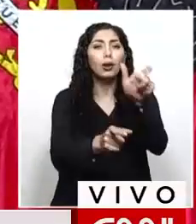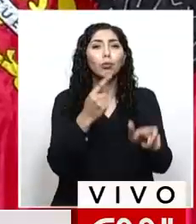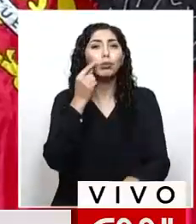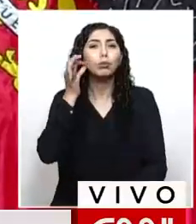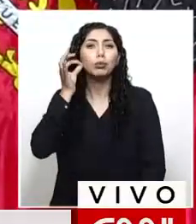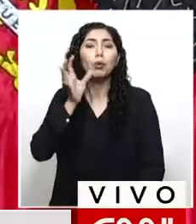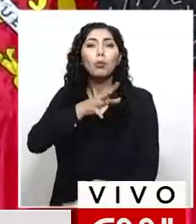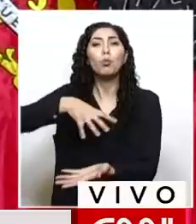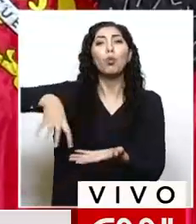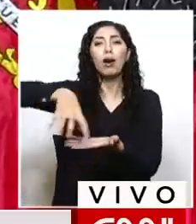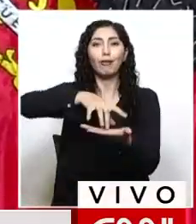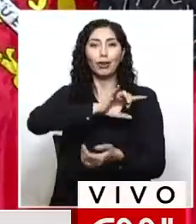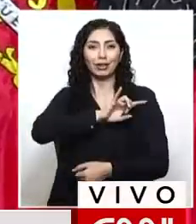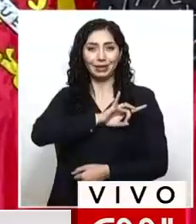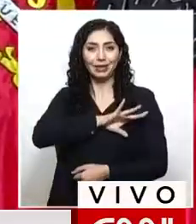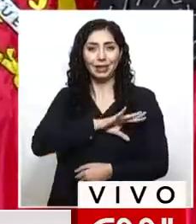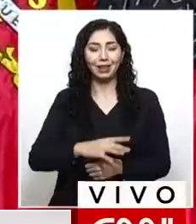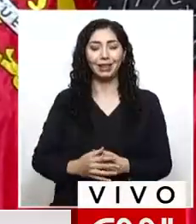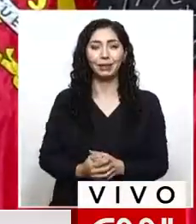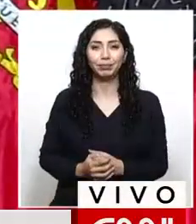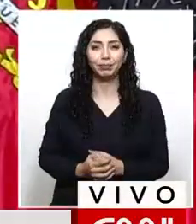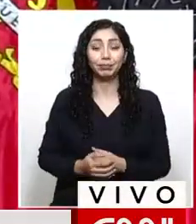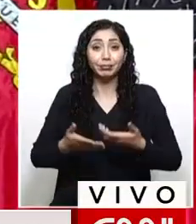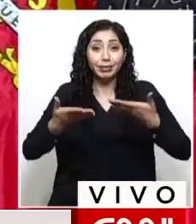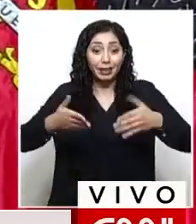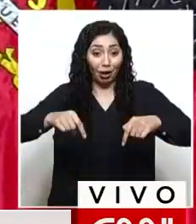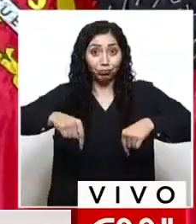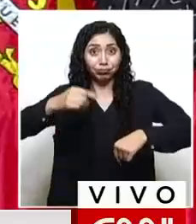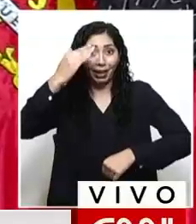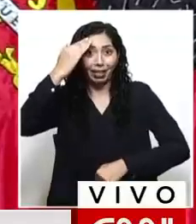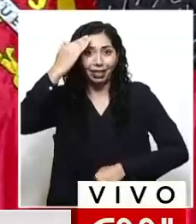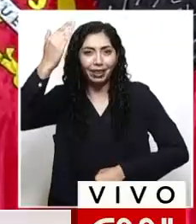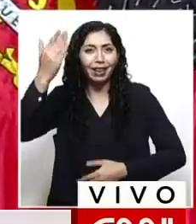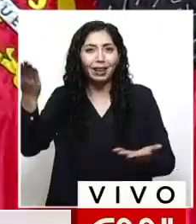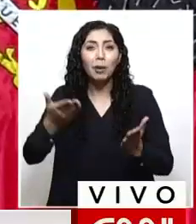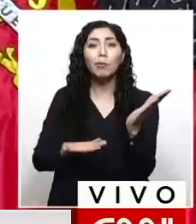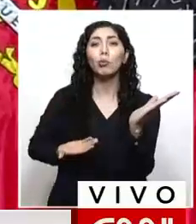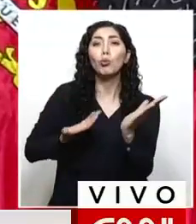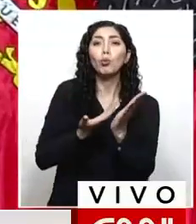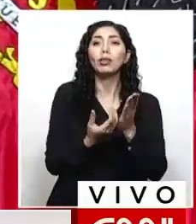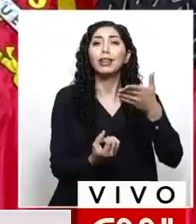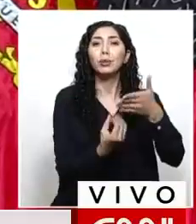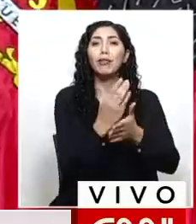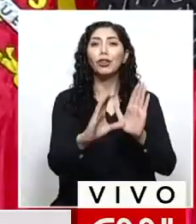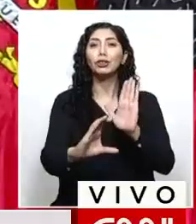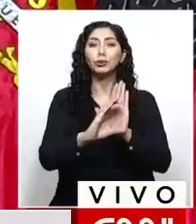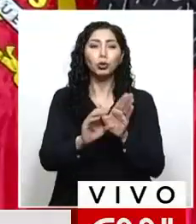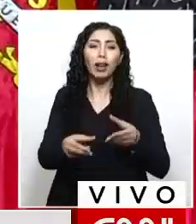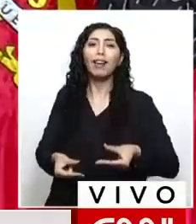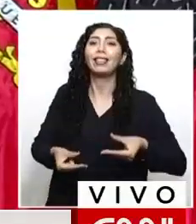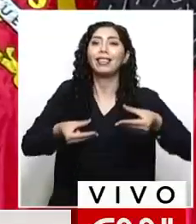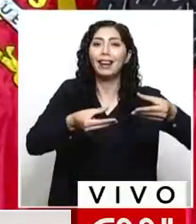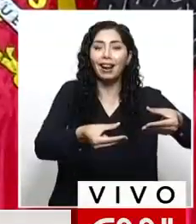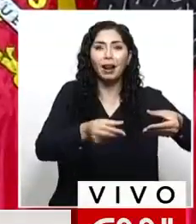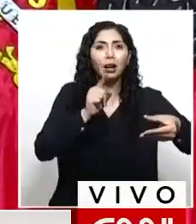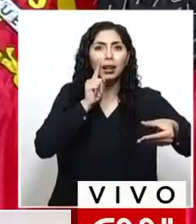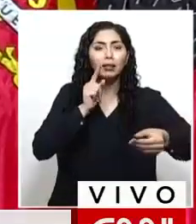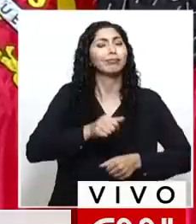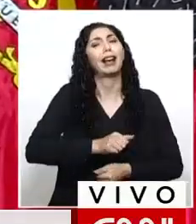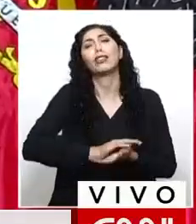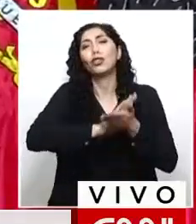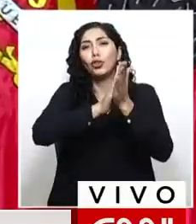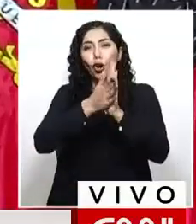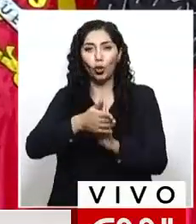Chile. Ha llegado el día de entregar la propuesta de nueva constitución a todo el país, a